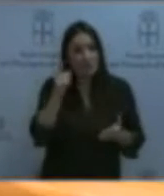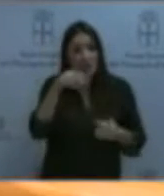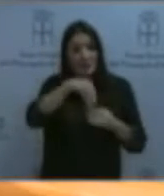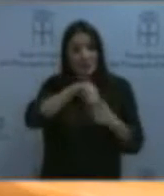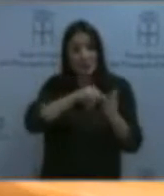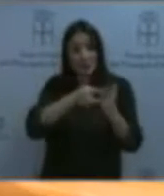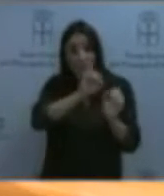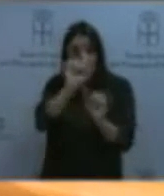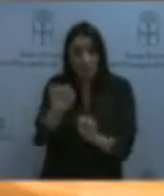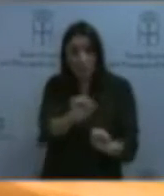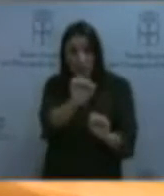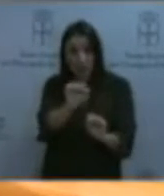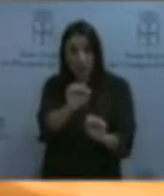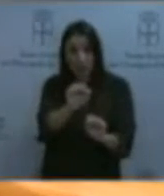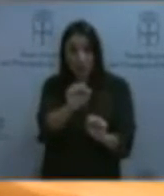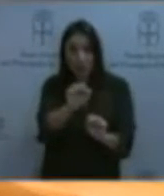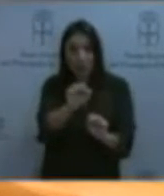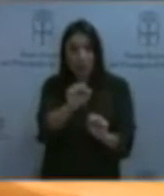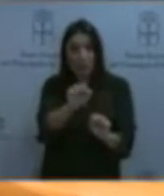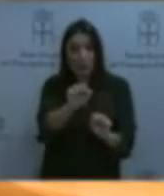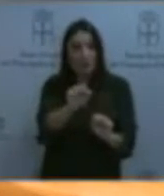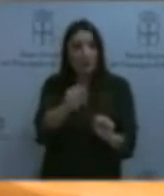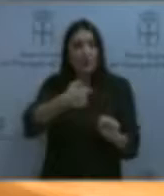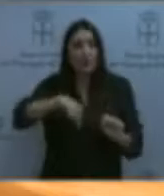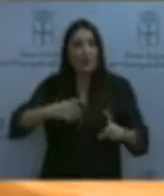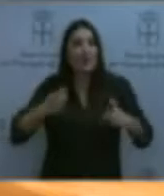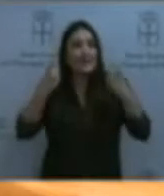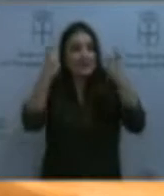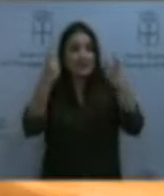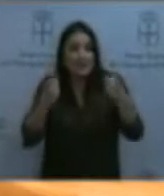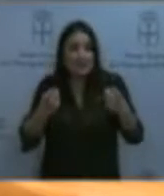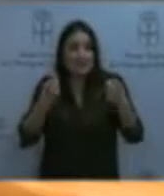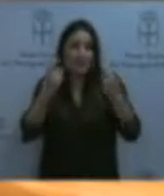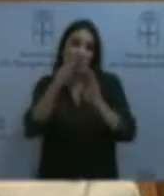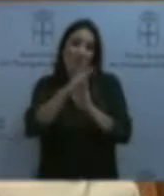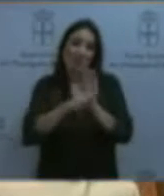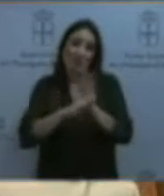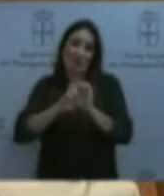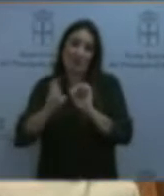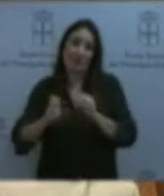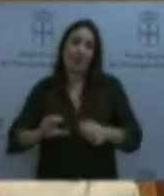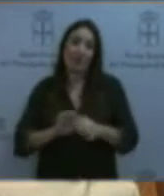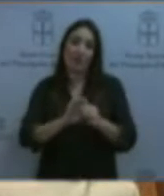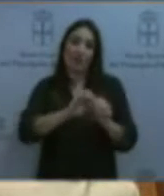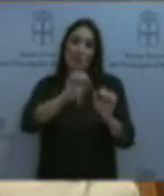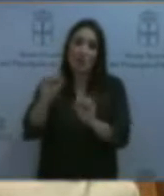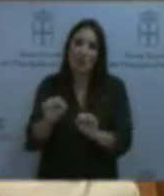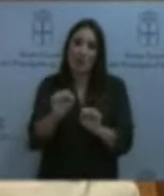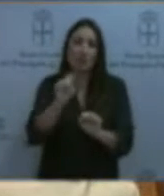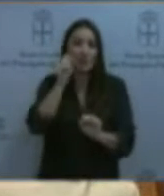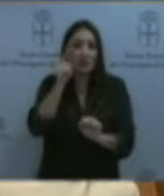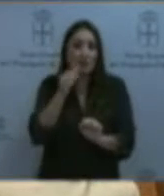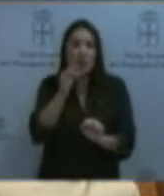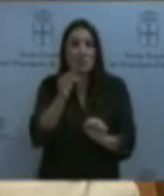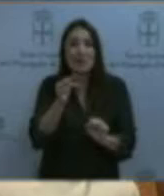de protección lo que tenemos que esforzarnos es en todas las medidas que tienen que ver con la prevención, con la detección y con la